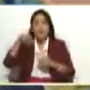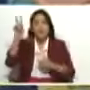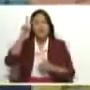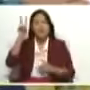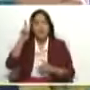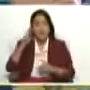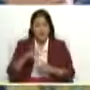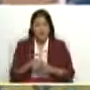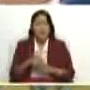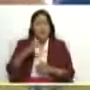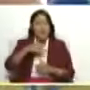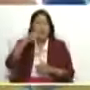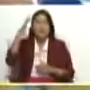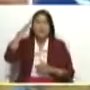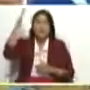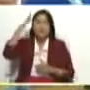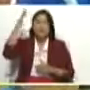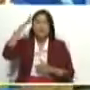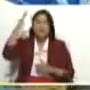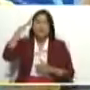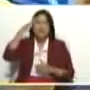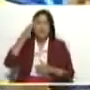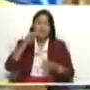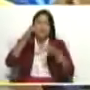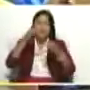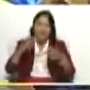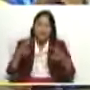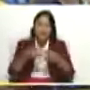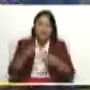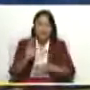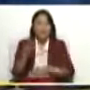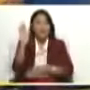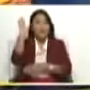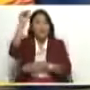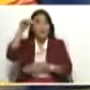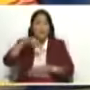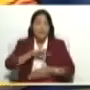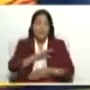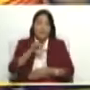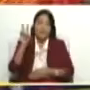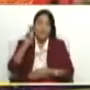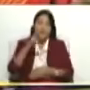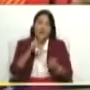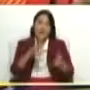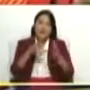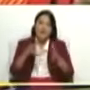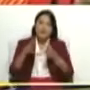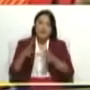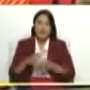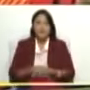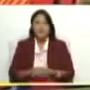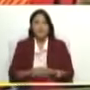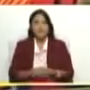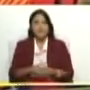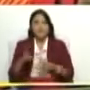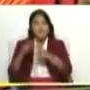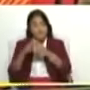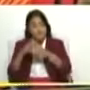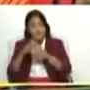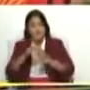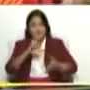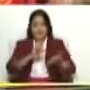en grande con la selección nacional baloncesto que tantas glorias le ha dado Venezuela desde potran en el